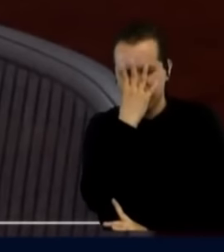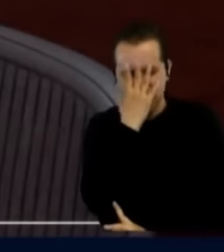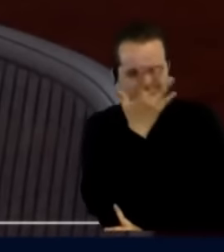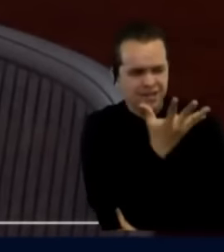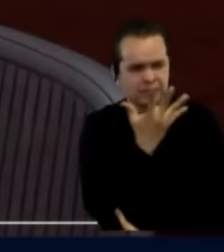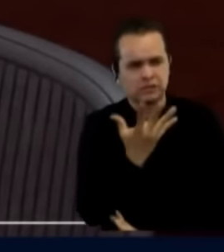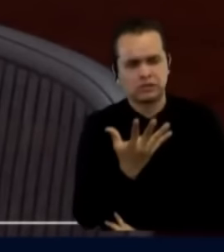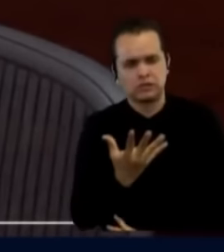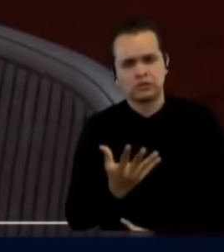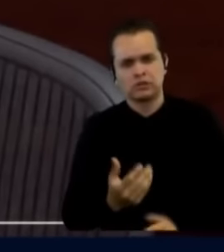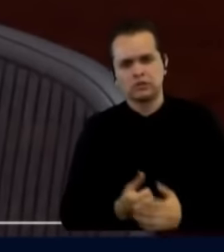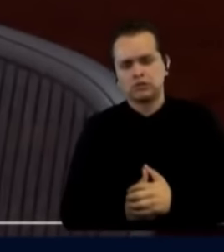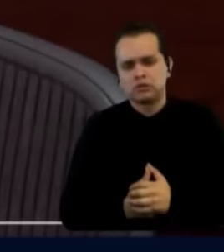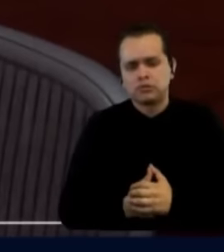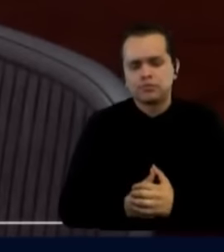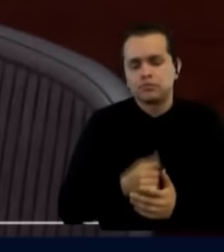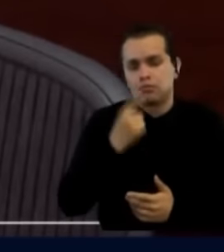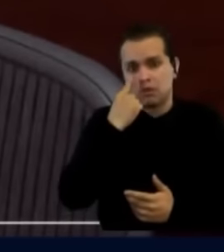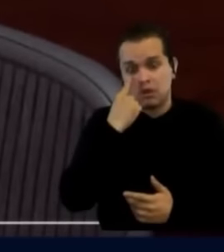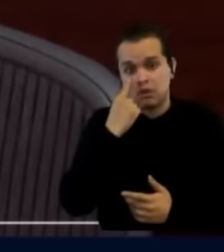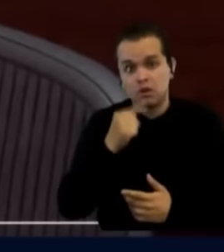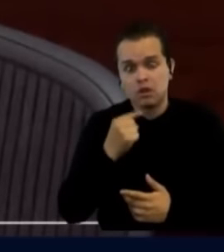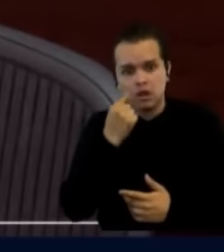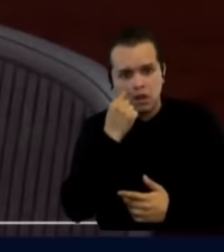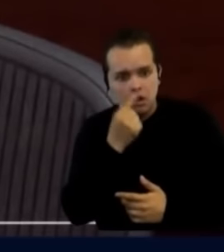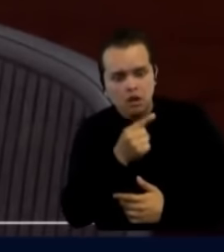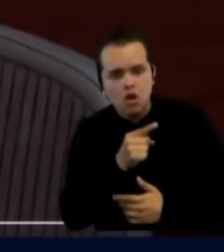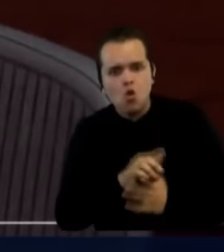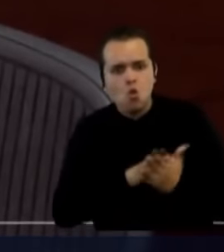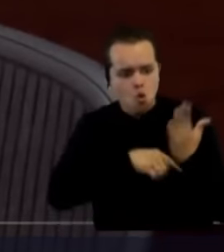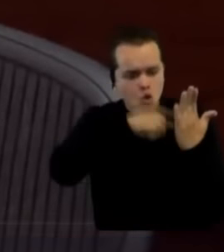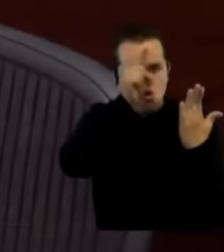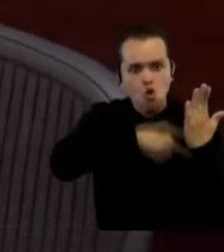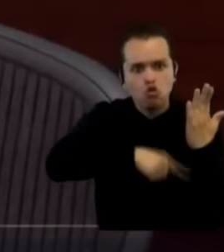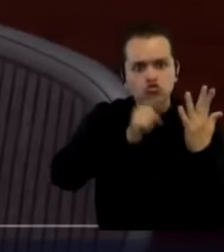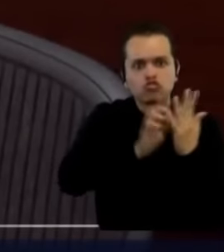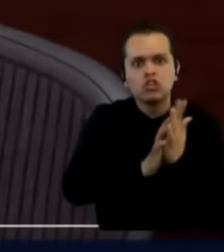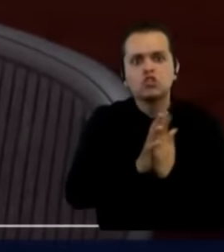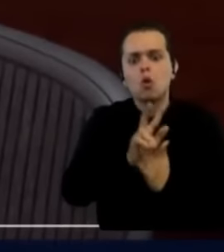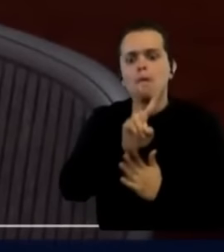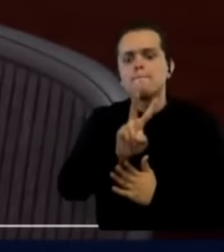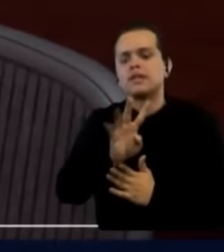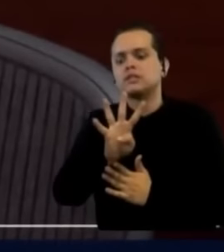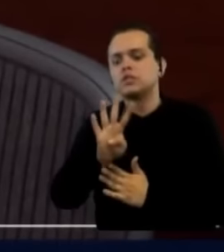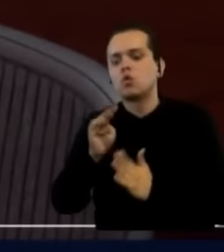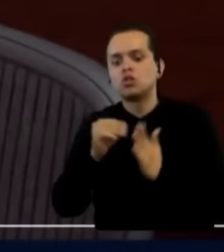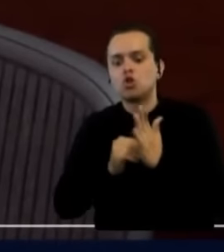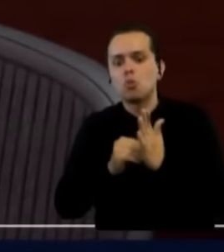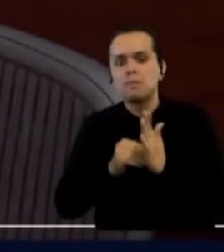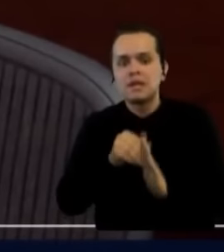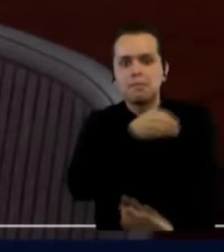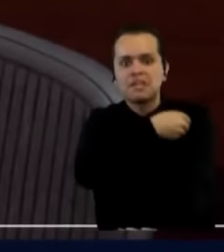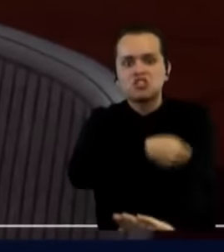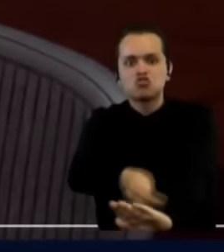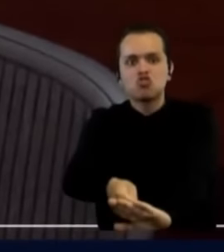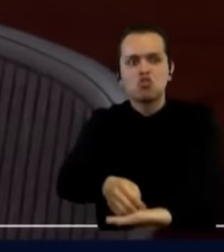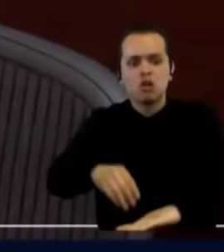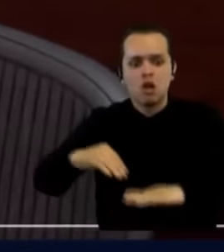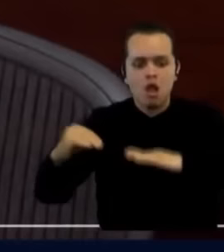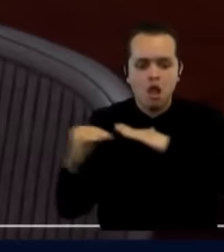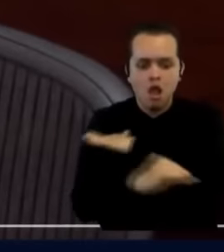Sinvergüenzas. Además, Contecha está detrás de un contrato de 94 mil millones de pesos para la